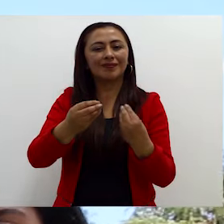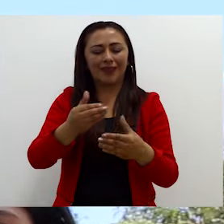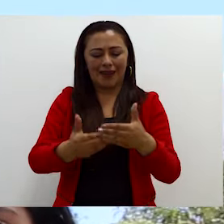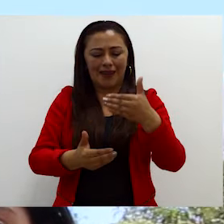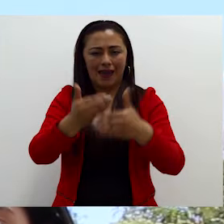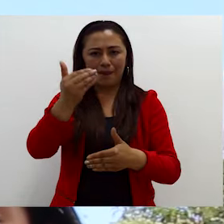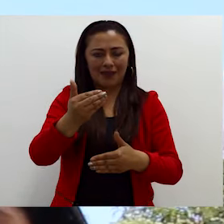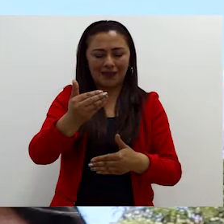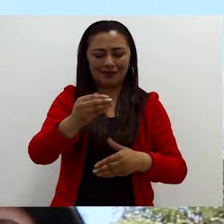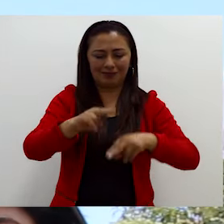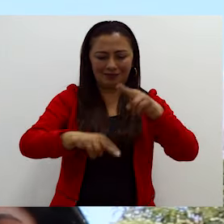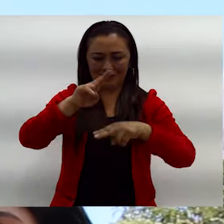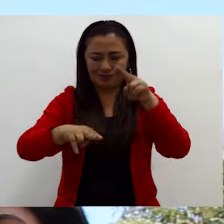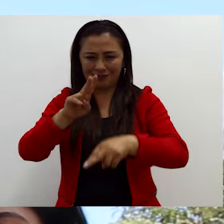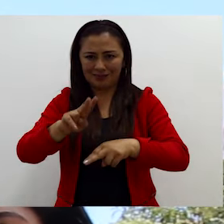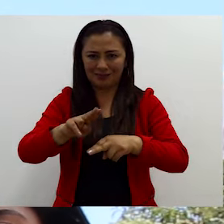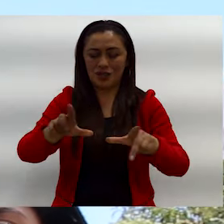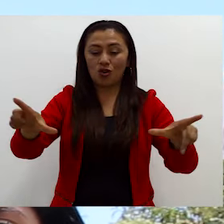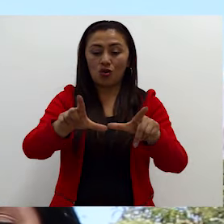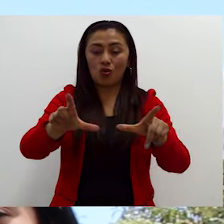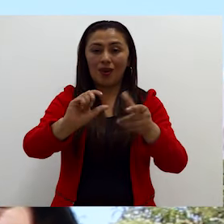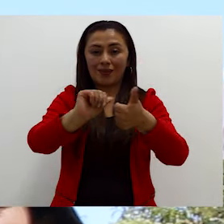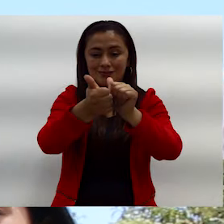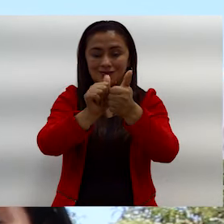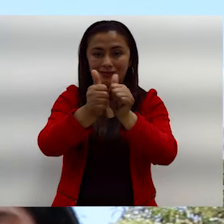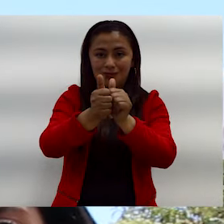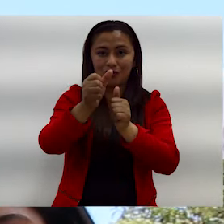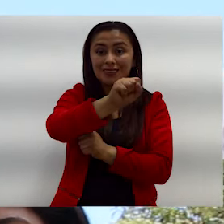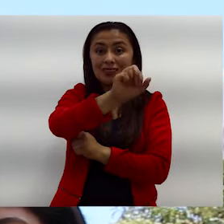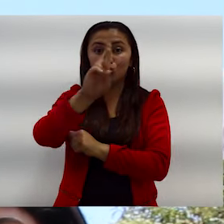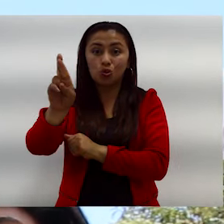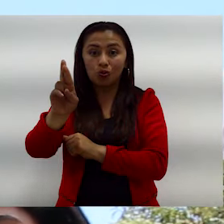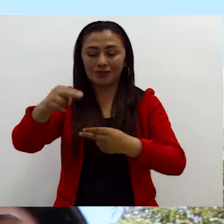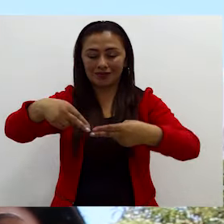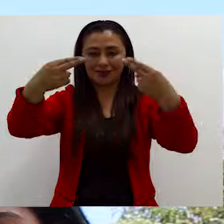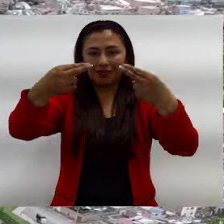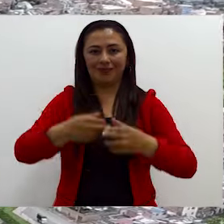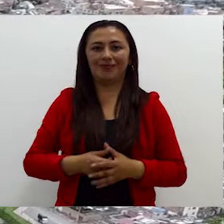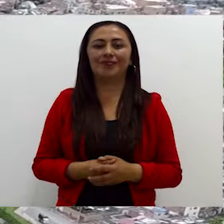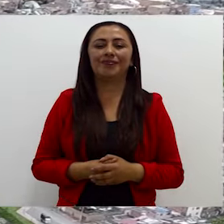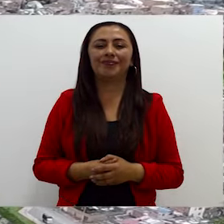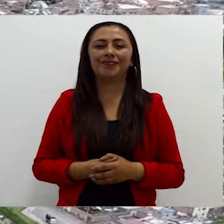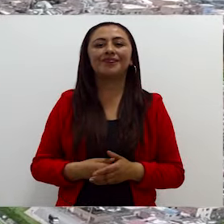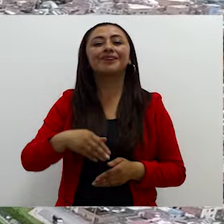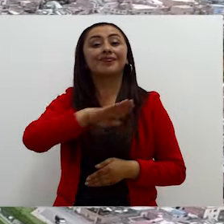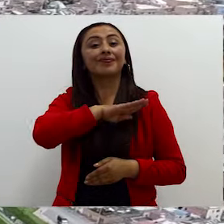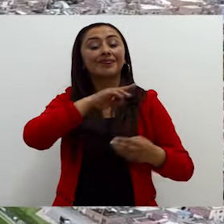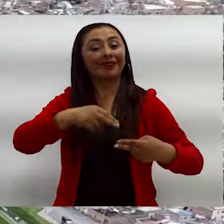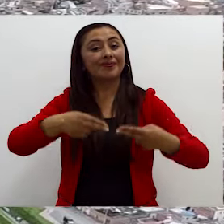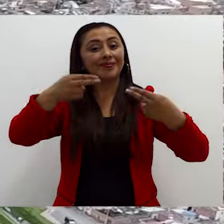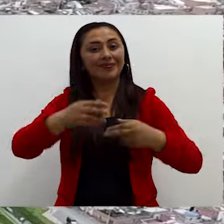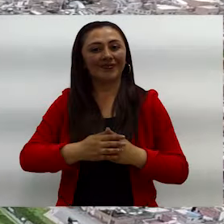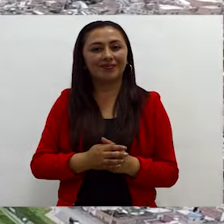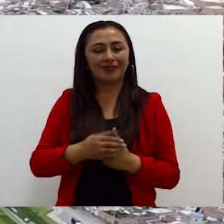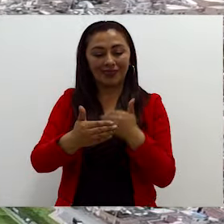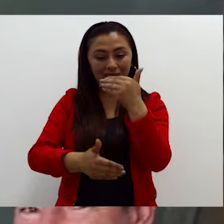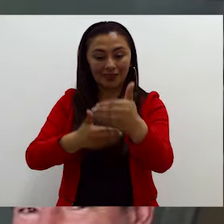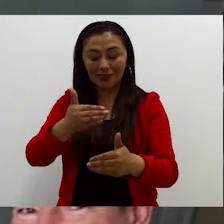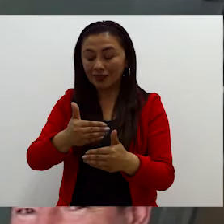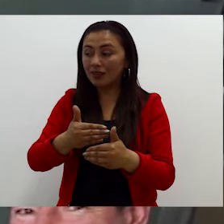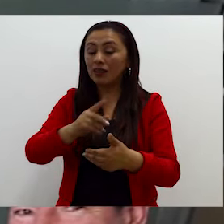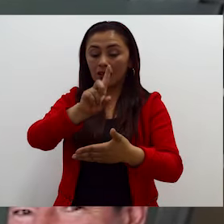primera fase del complejo deportivo y recreativo del sector suroriental de la ciudad. La Alcaldía Mayor de Tunja adelantó